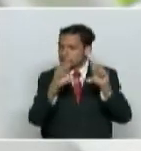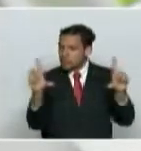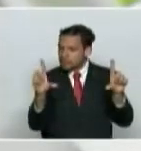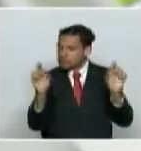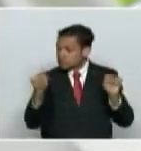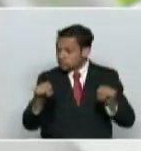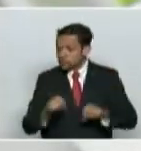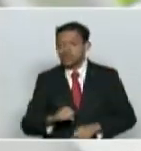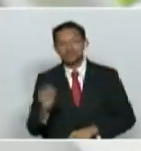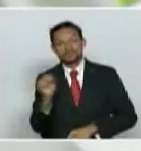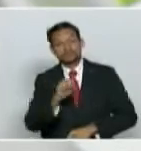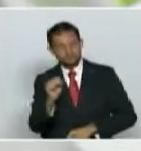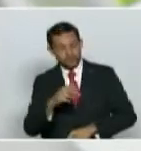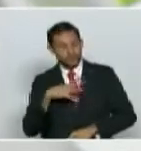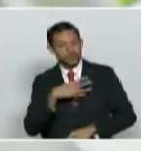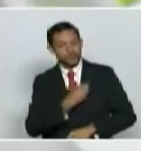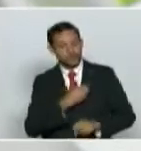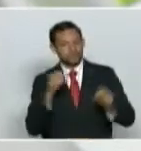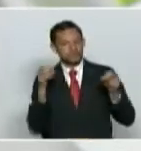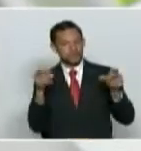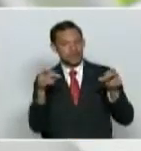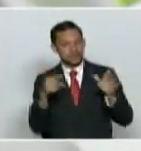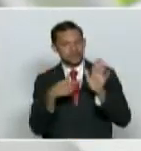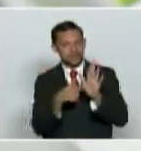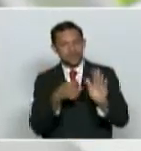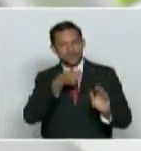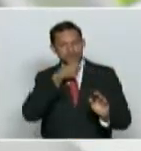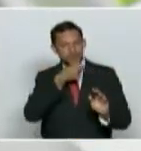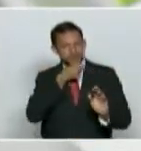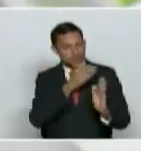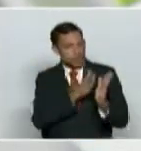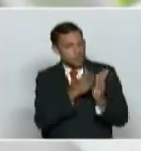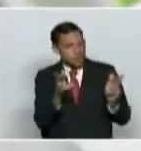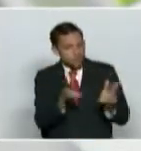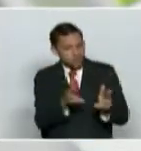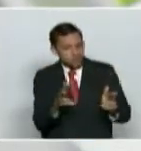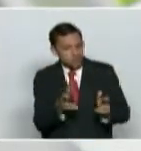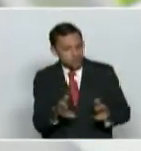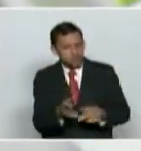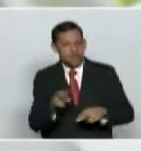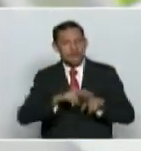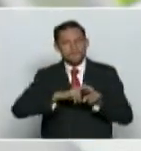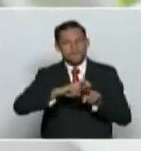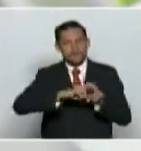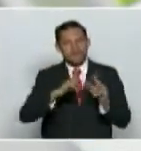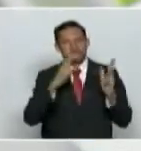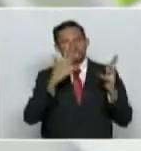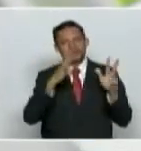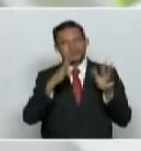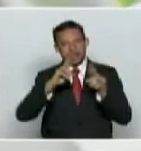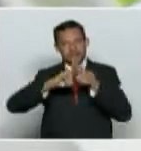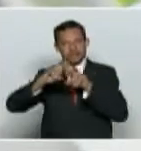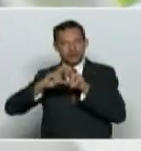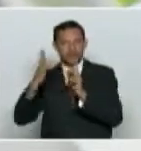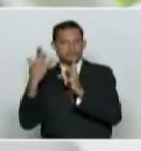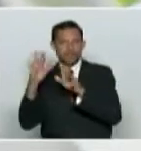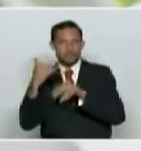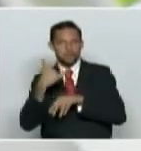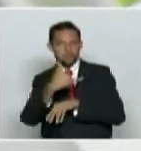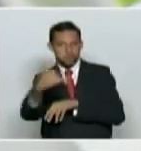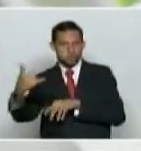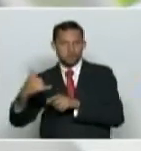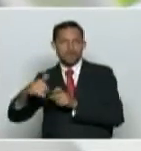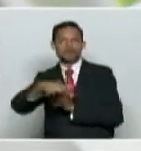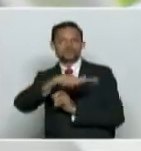que sí, pueden estar muy pendientes a ver qué es lo que está pasando en la ciudad. Bueno, en este caso ya no solamente en Telecafé, sino en la ciudad en general,